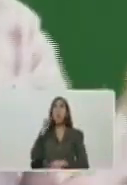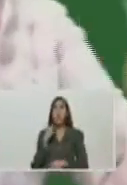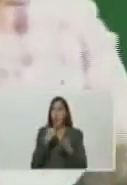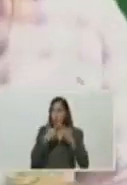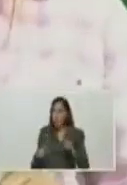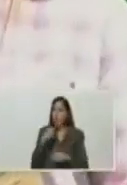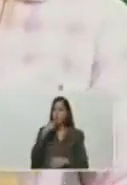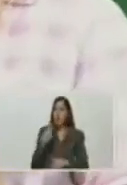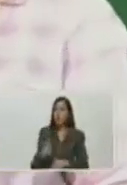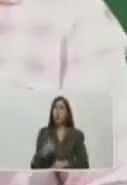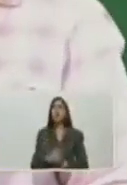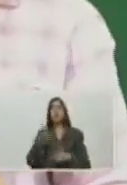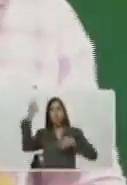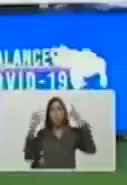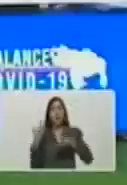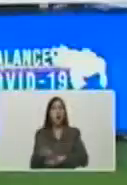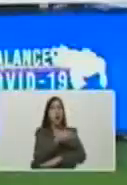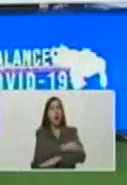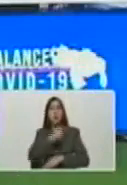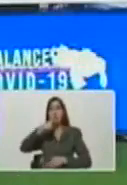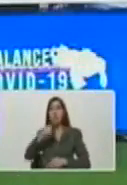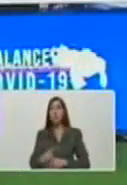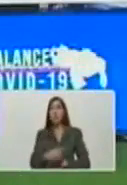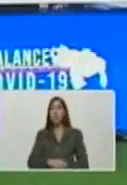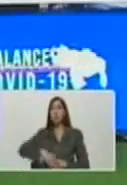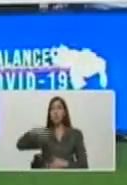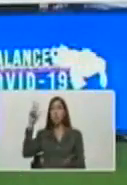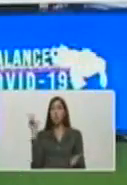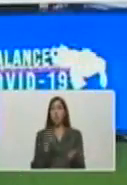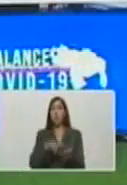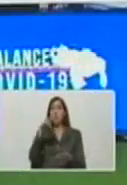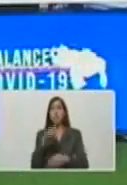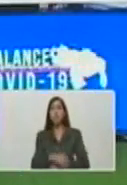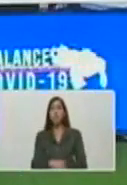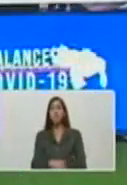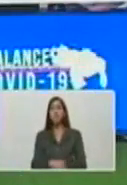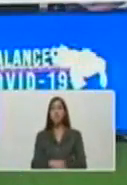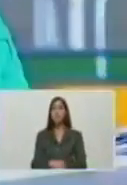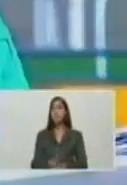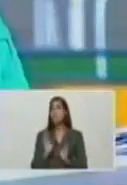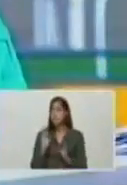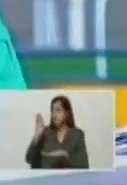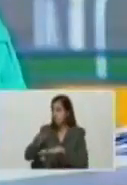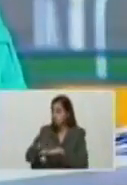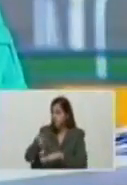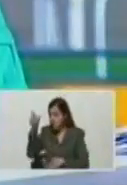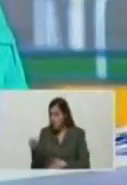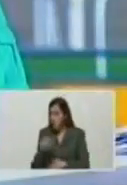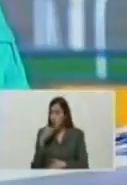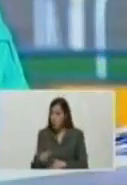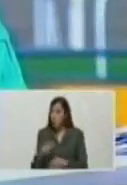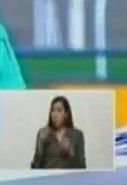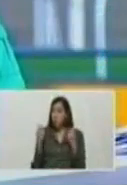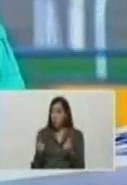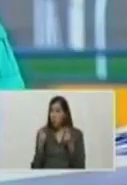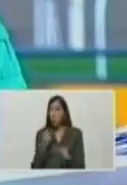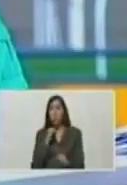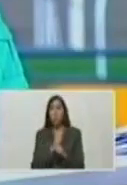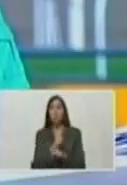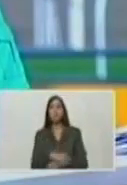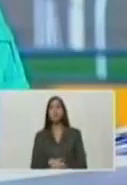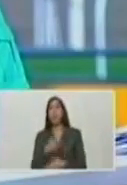ratificó el comandante Chávez. ¡Cúmplase! Bueno, Mervin, a ponerse las pilas recargadas. Gracias, Yelitz,